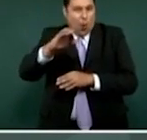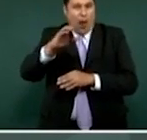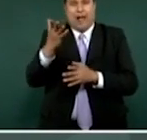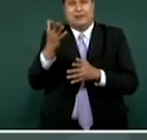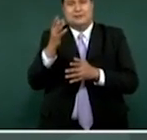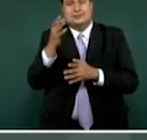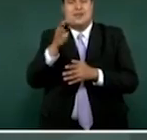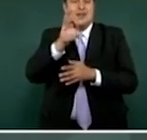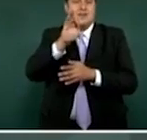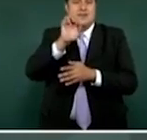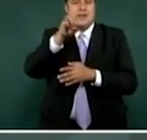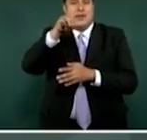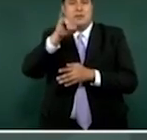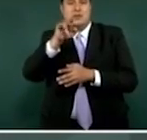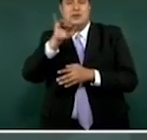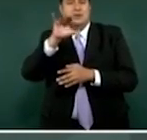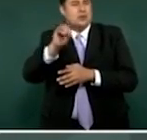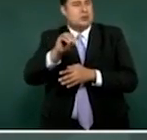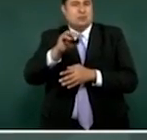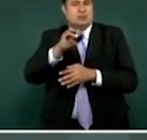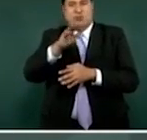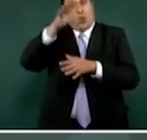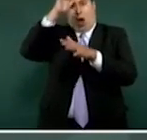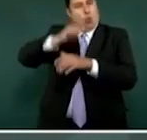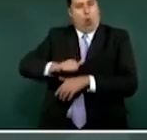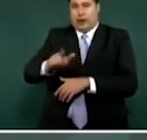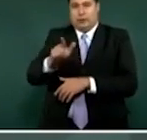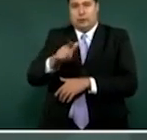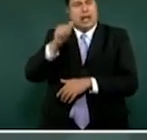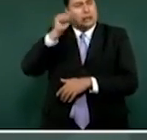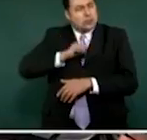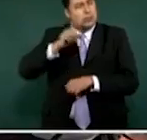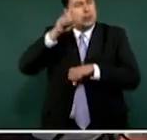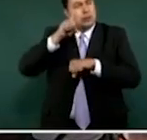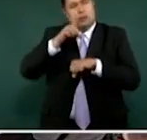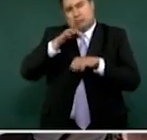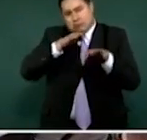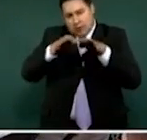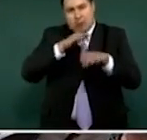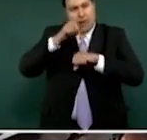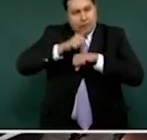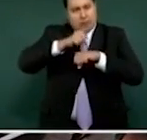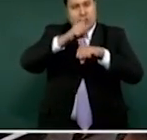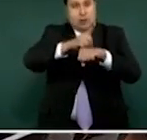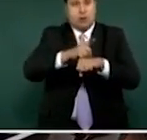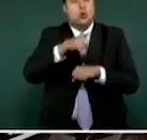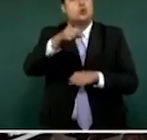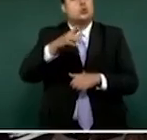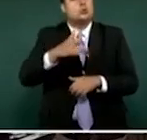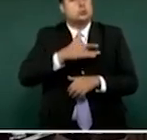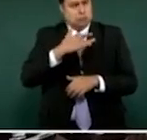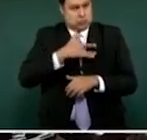Estamos trabajando todos los días para eso. ¿Se considera feminista? Yo